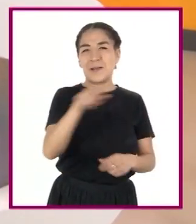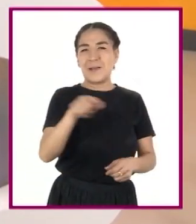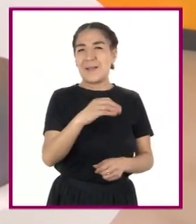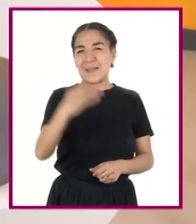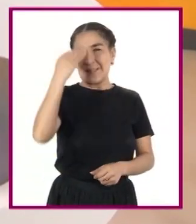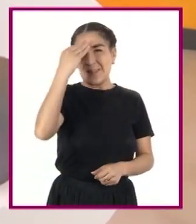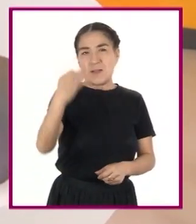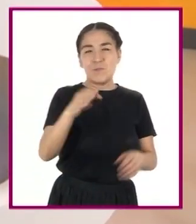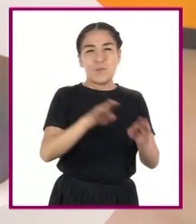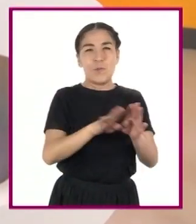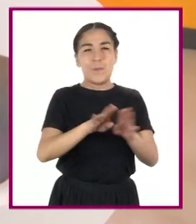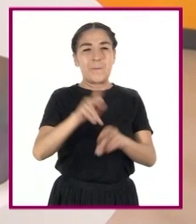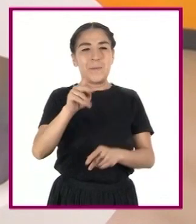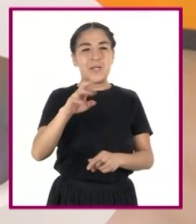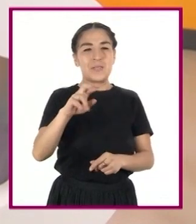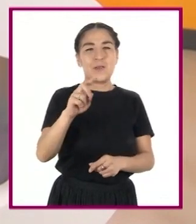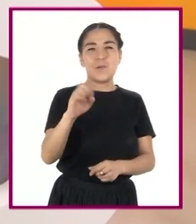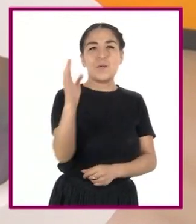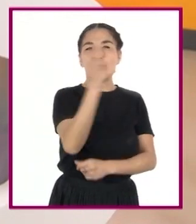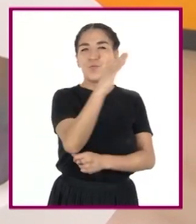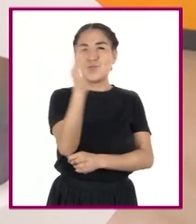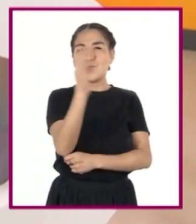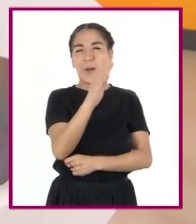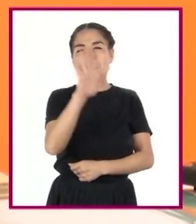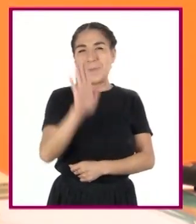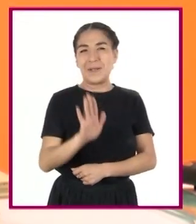muy similar. Más o menos.